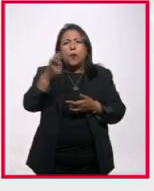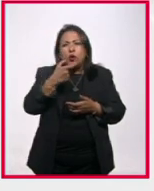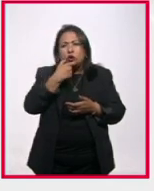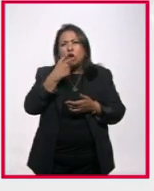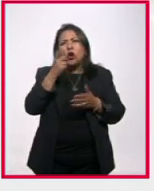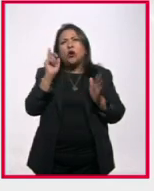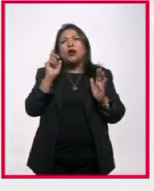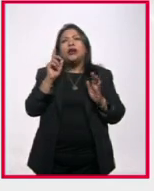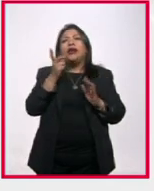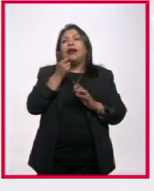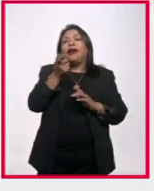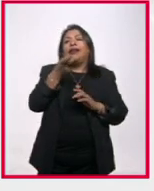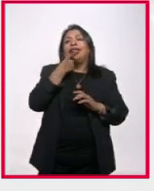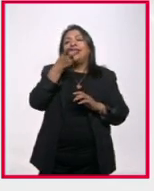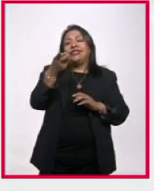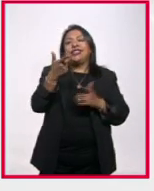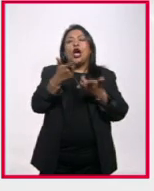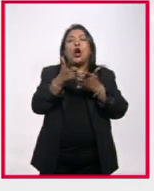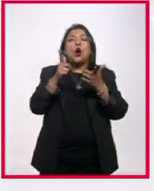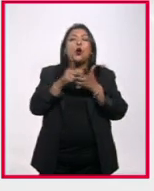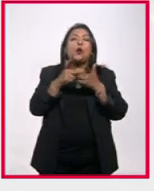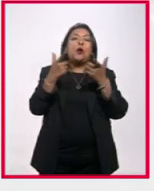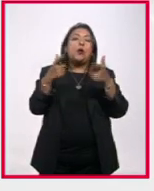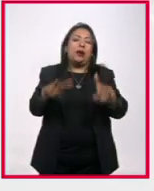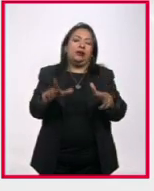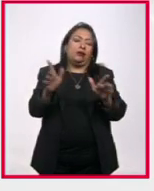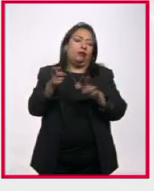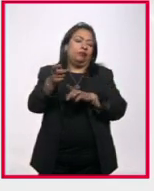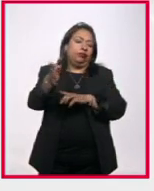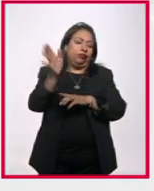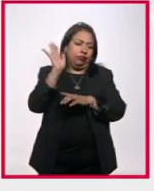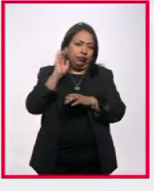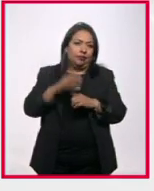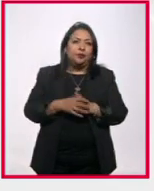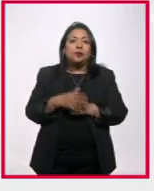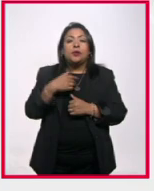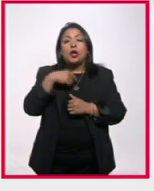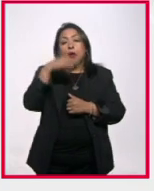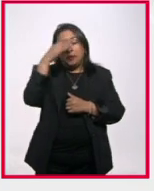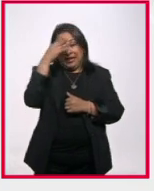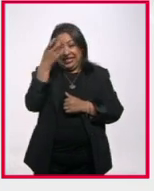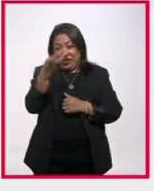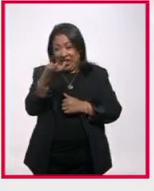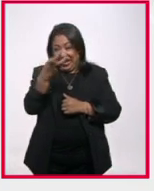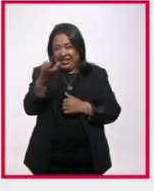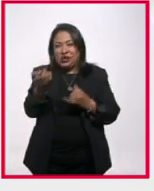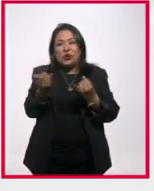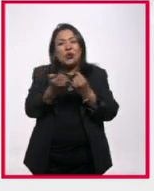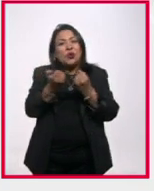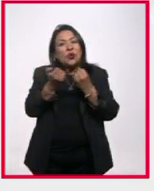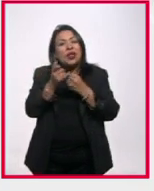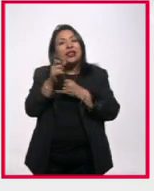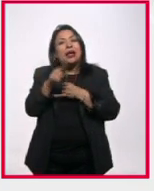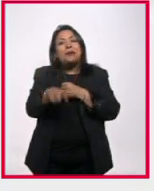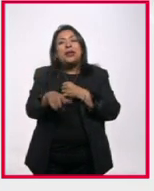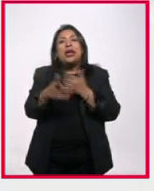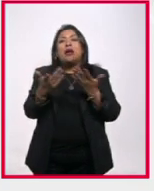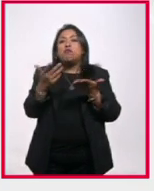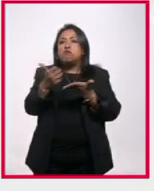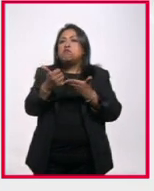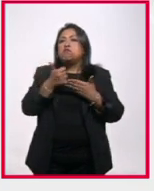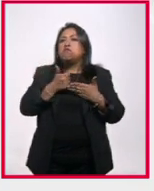Grupo pastelero, le decimos nosotros. Entonces, yo creo que todo eso también, de una u otra manera,